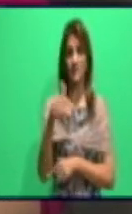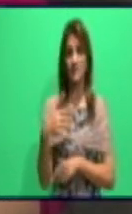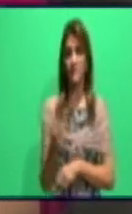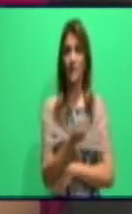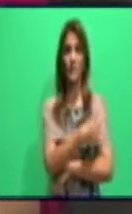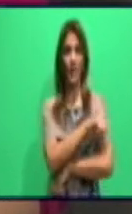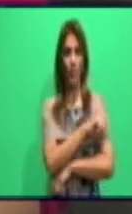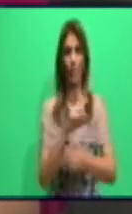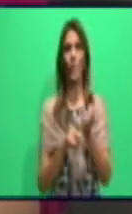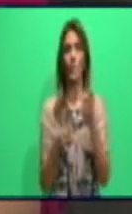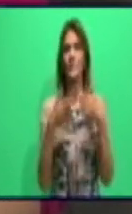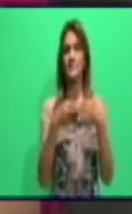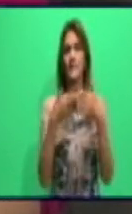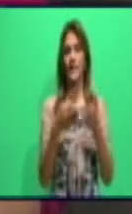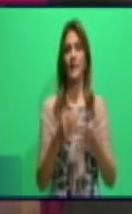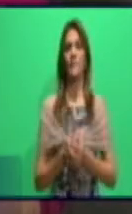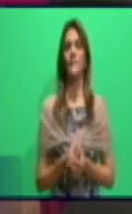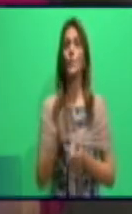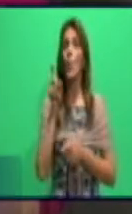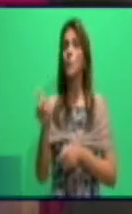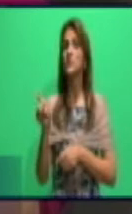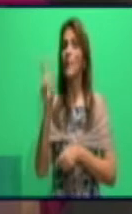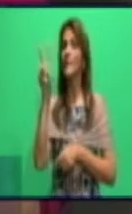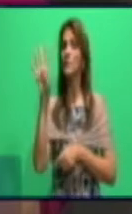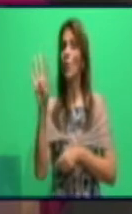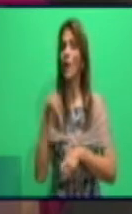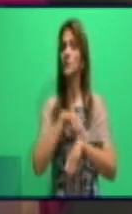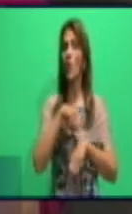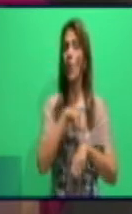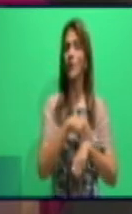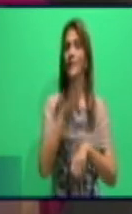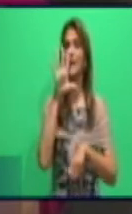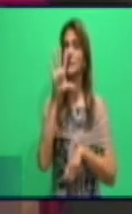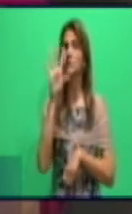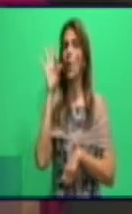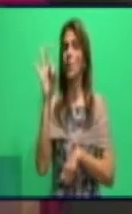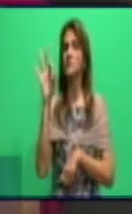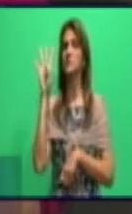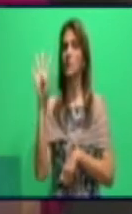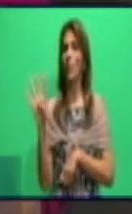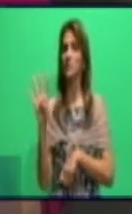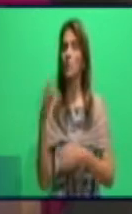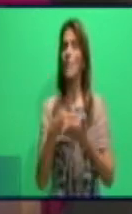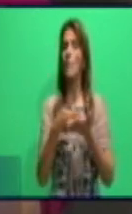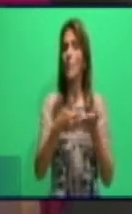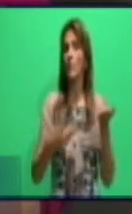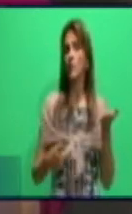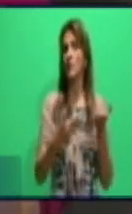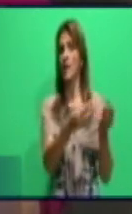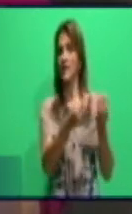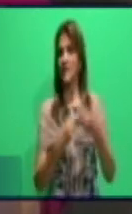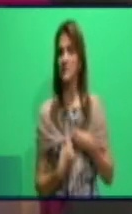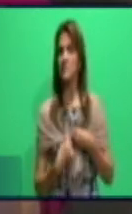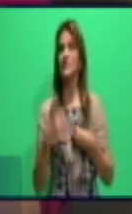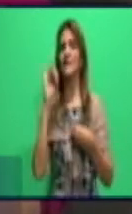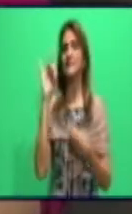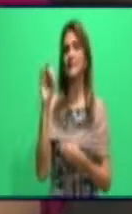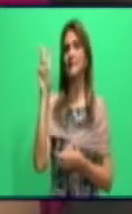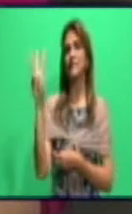Granma. Bien, en las últimas 24 horas de las 584 muestras recibidas, fueron 73